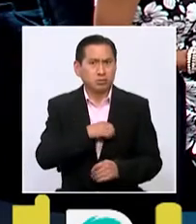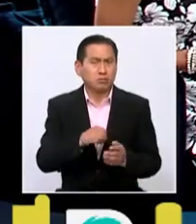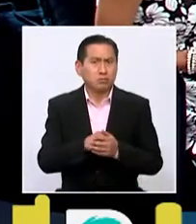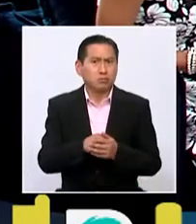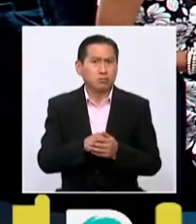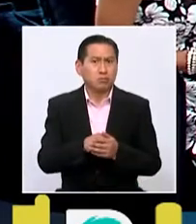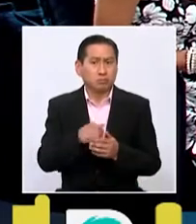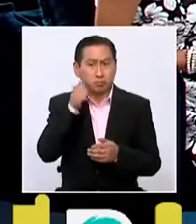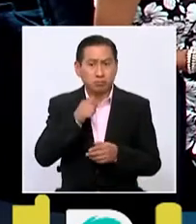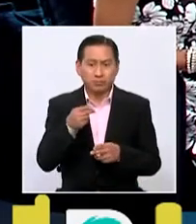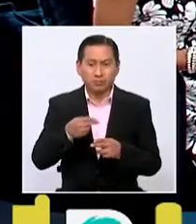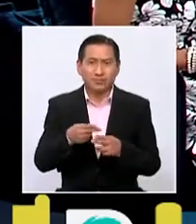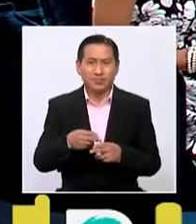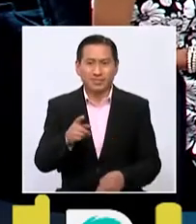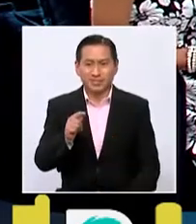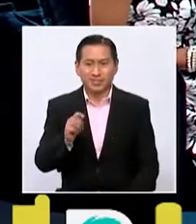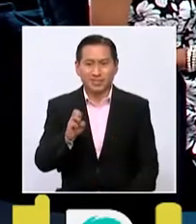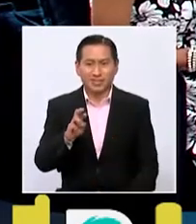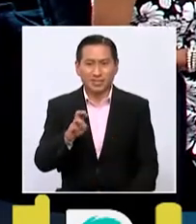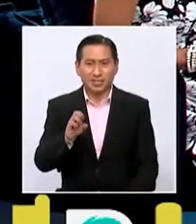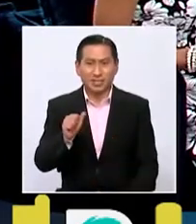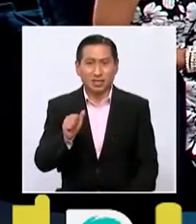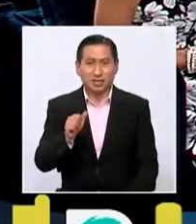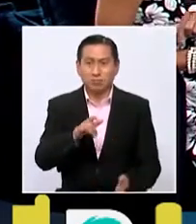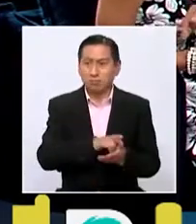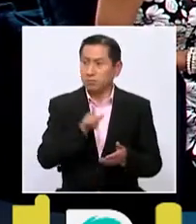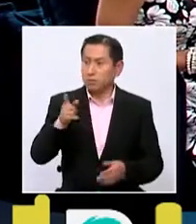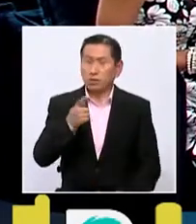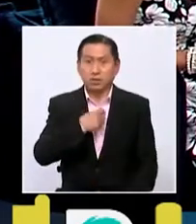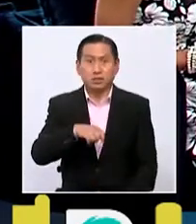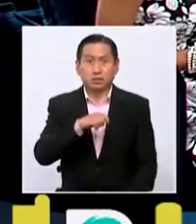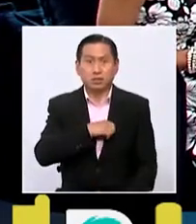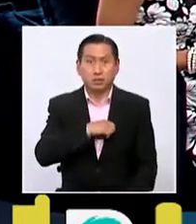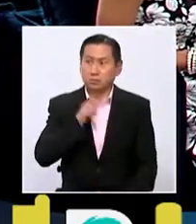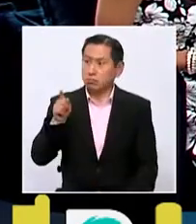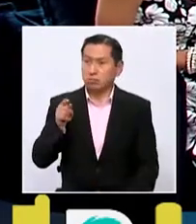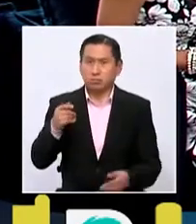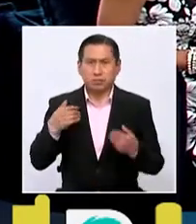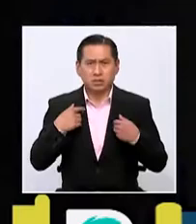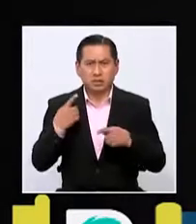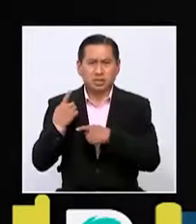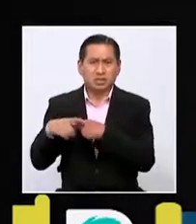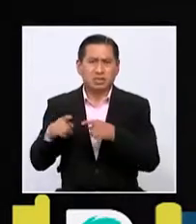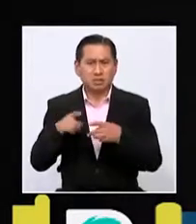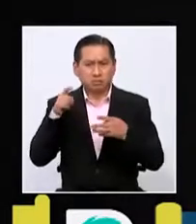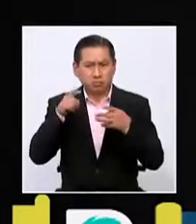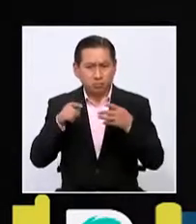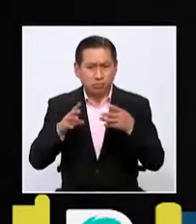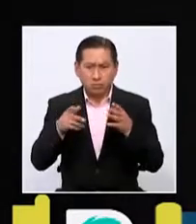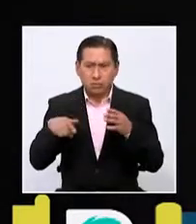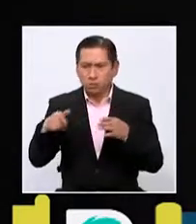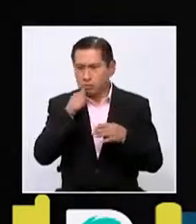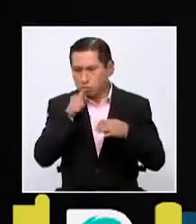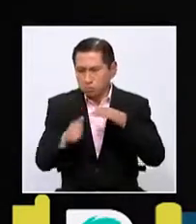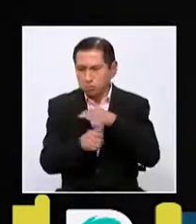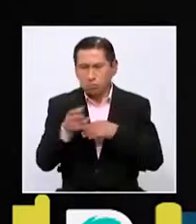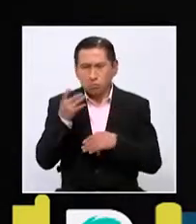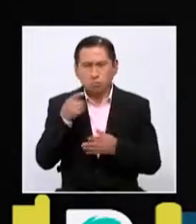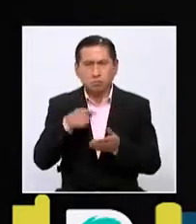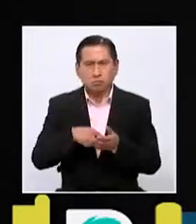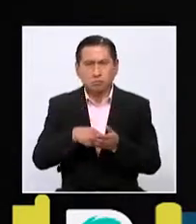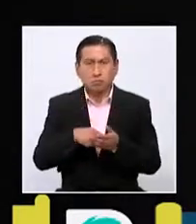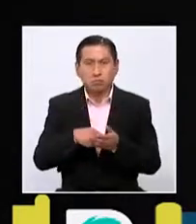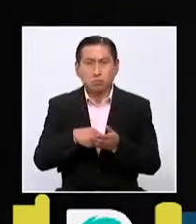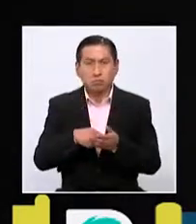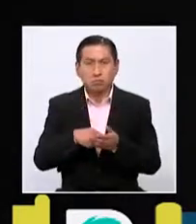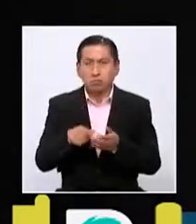donde Teresa, que es la protagonista, se traslada a España y desde España realiza todo este lazo de contrabando y de narcotráfico. La